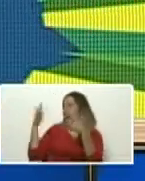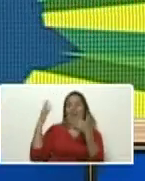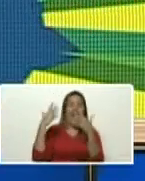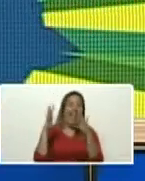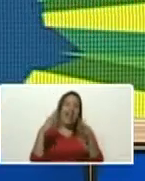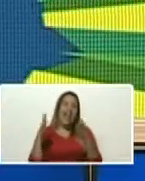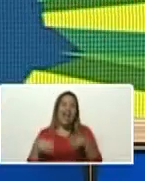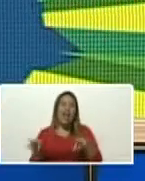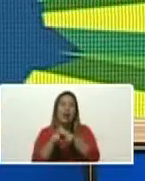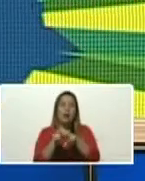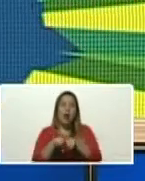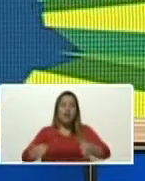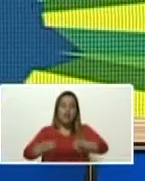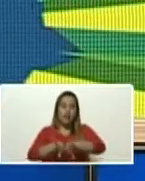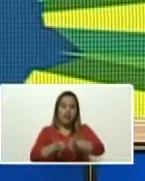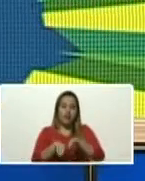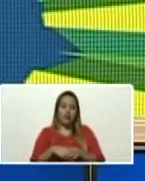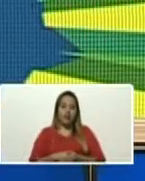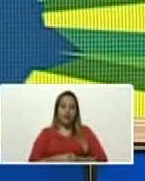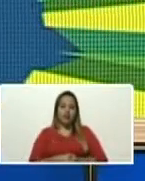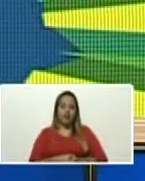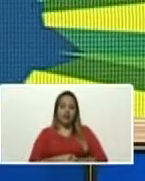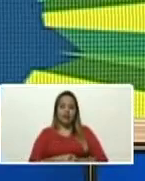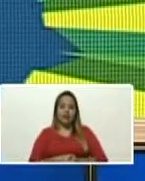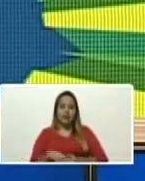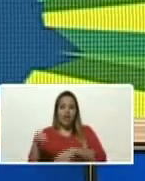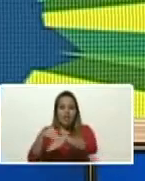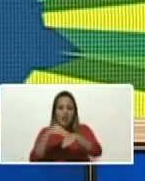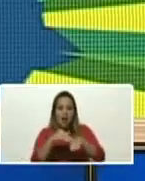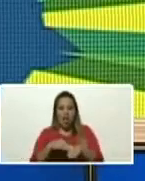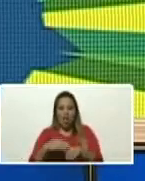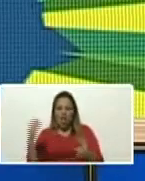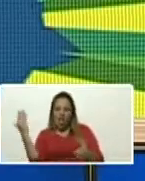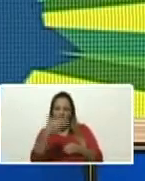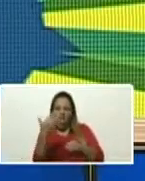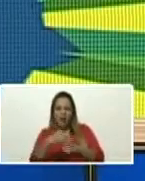como focas el llamado agresión militar.